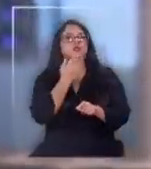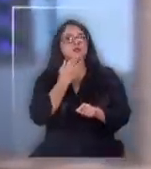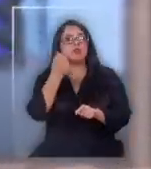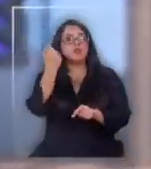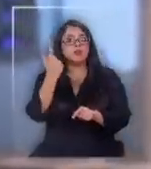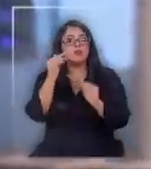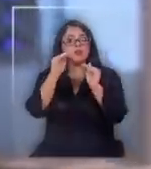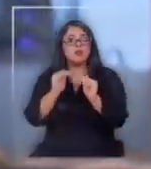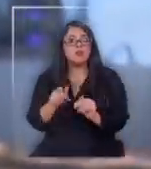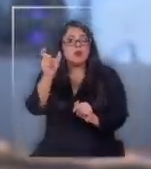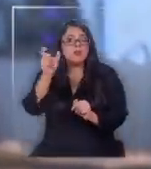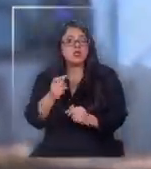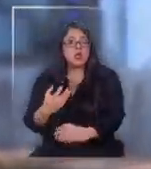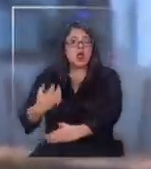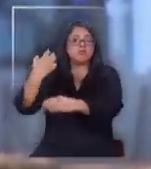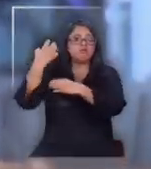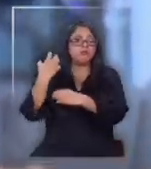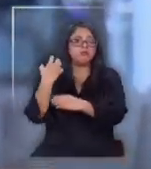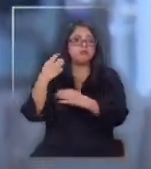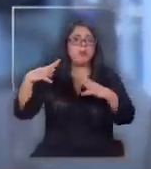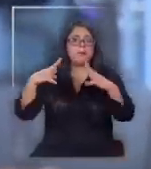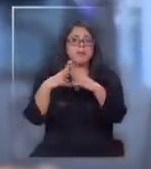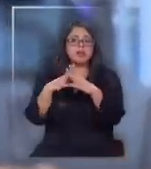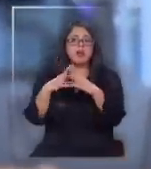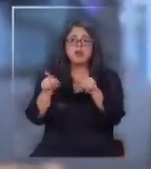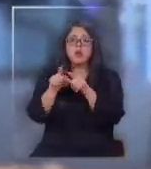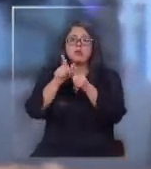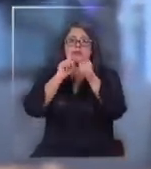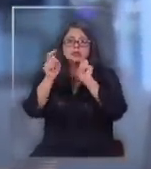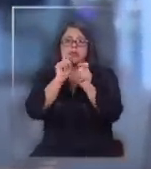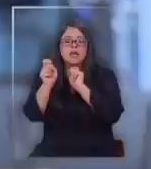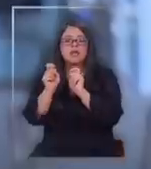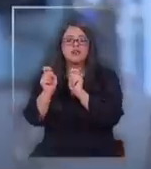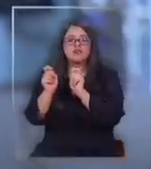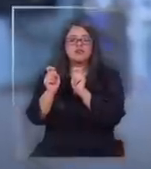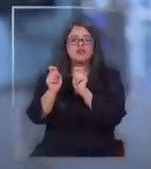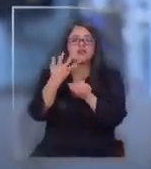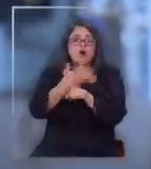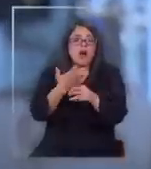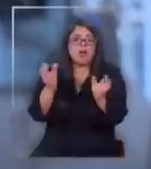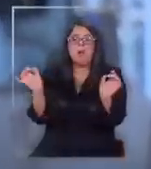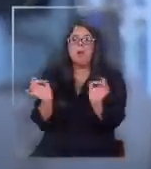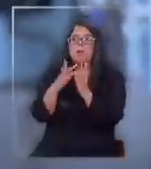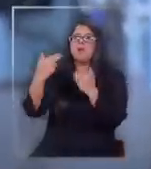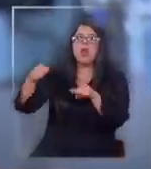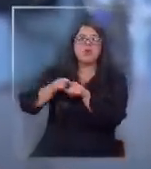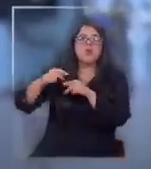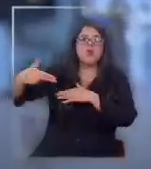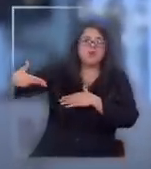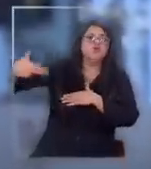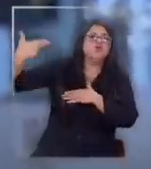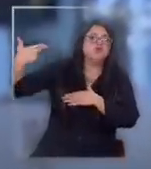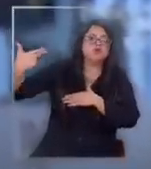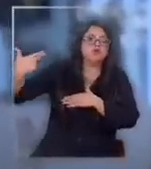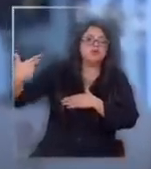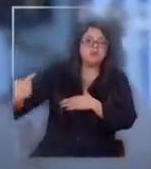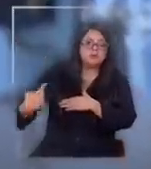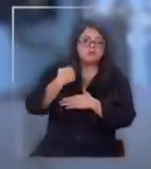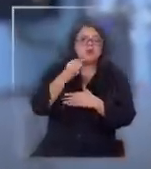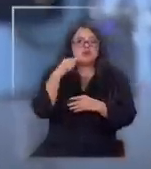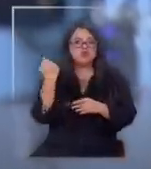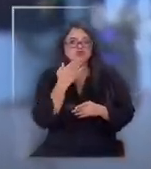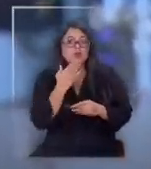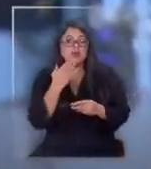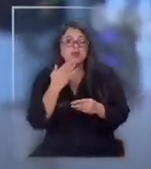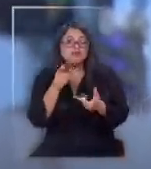mismo que un soldado está expuesto al riesgo de recibir una herida en batalla, nosotros estamos expuestos a